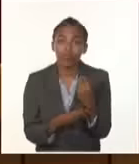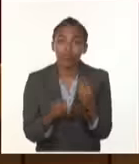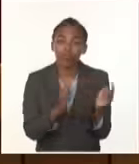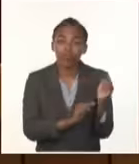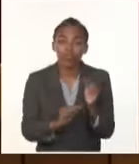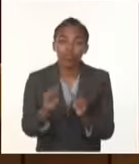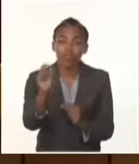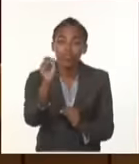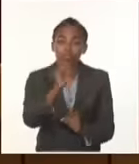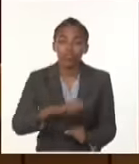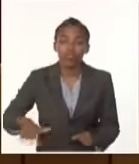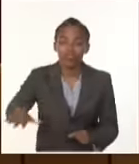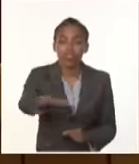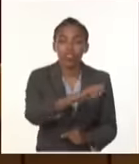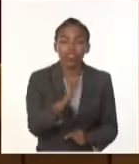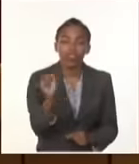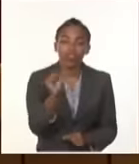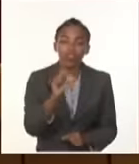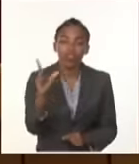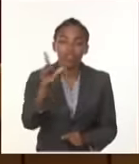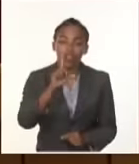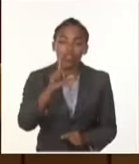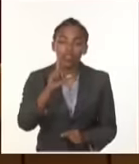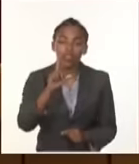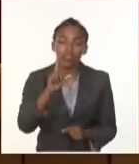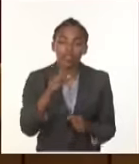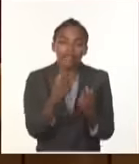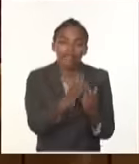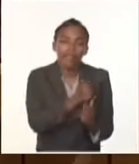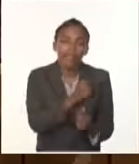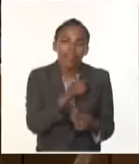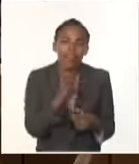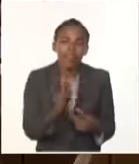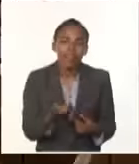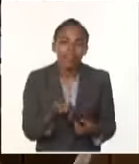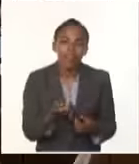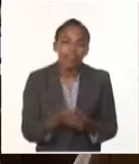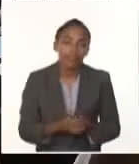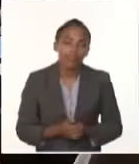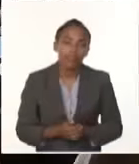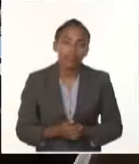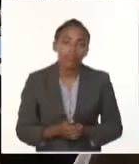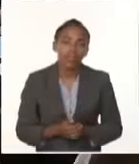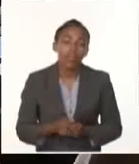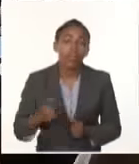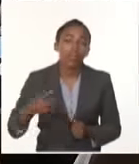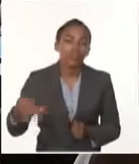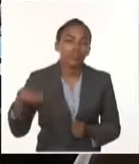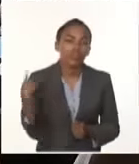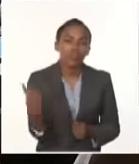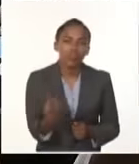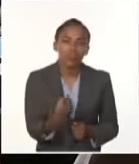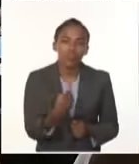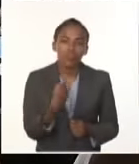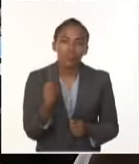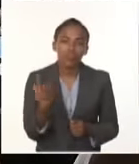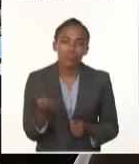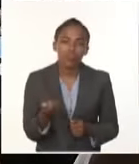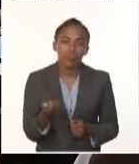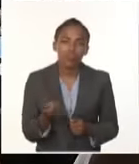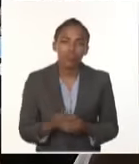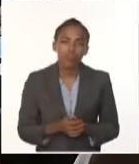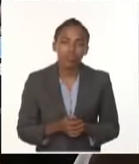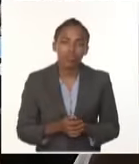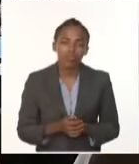socialista que busca por encima de todo la riqueza espiritual de los individuos, estaremos traicionando a Martí,